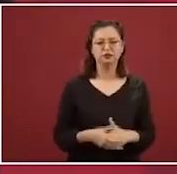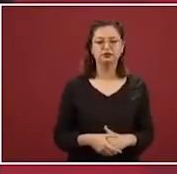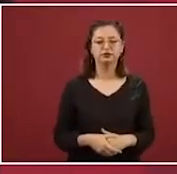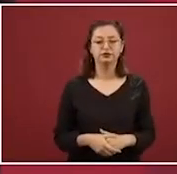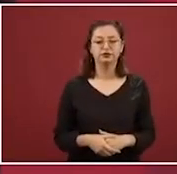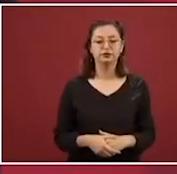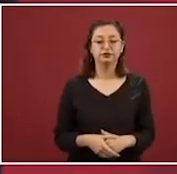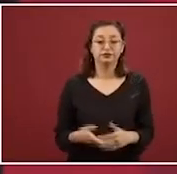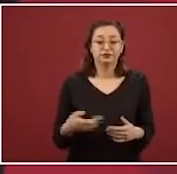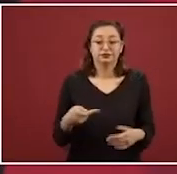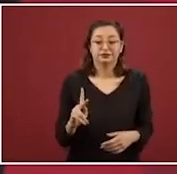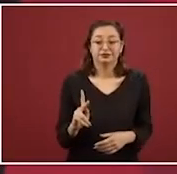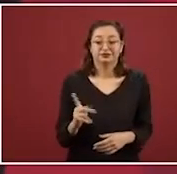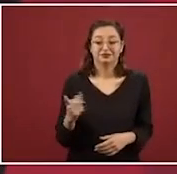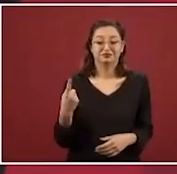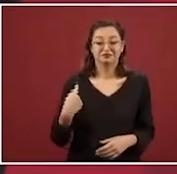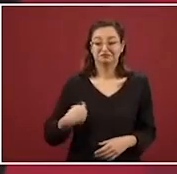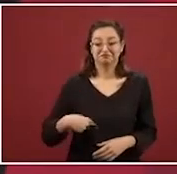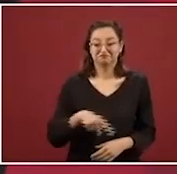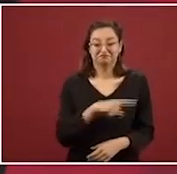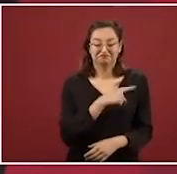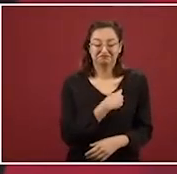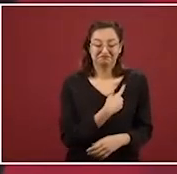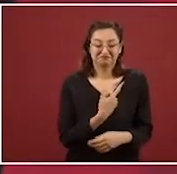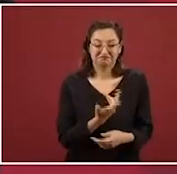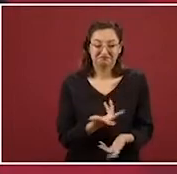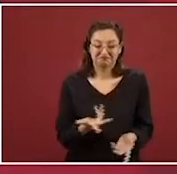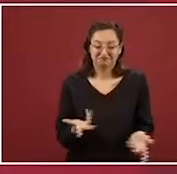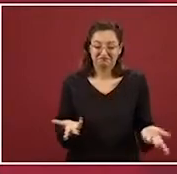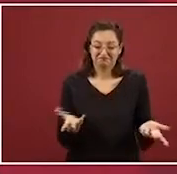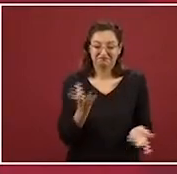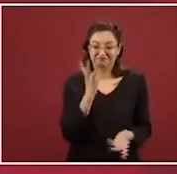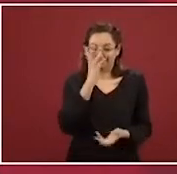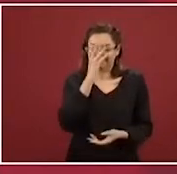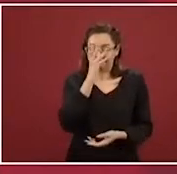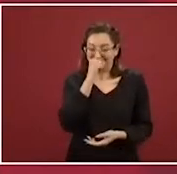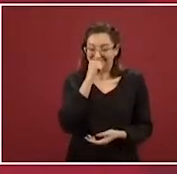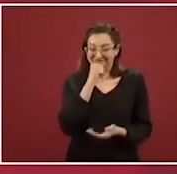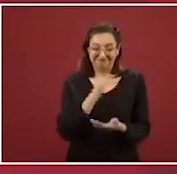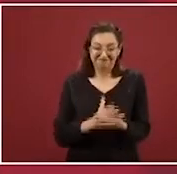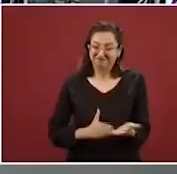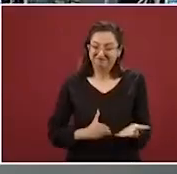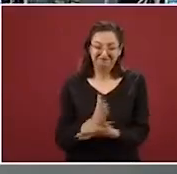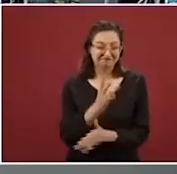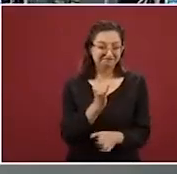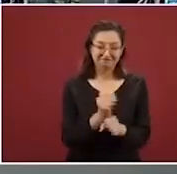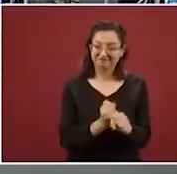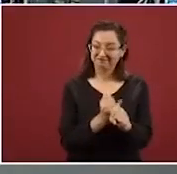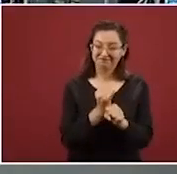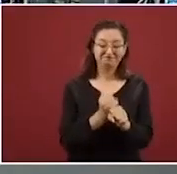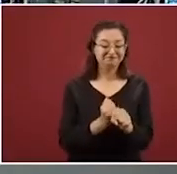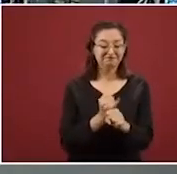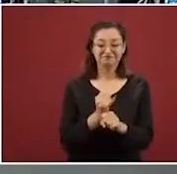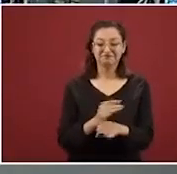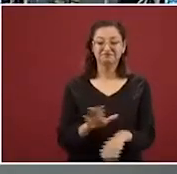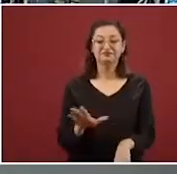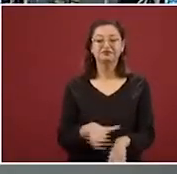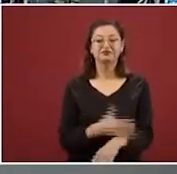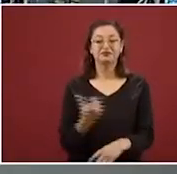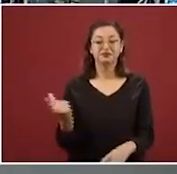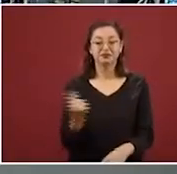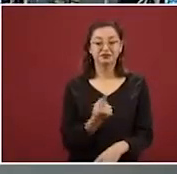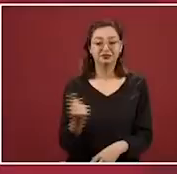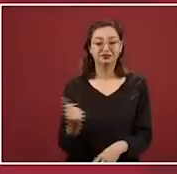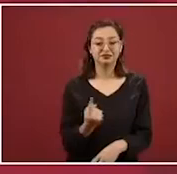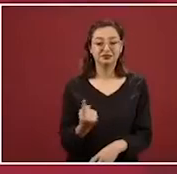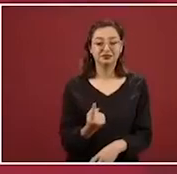pero no tenemos nosotros ninguna investigación. También aclarar, porque